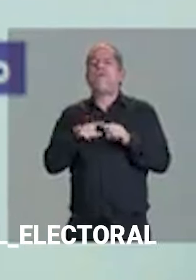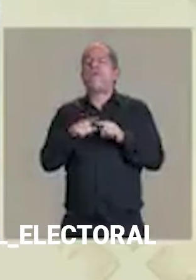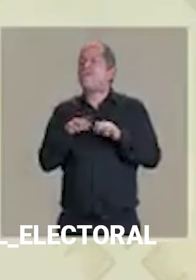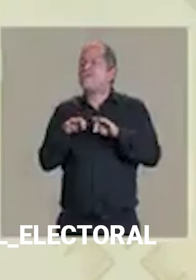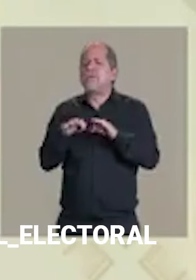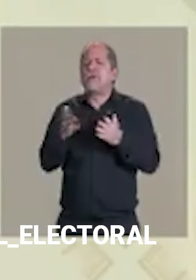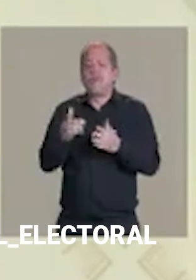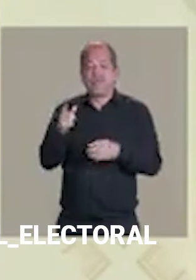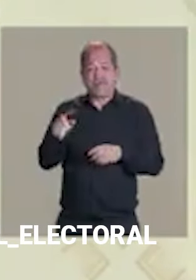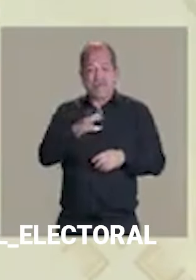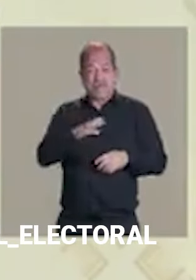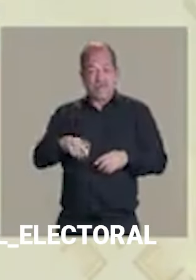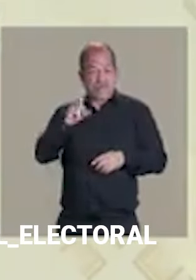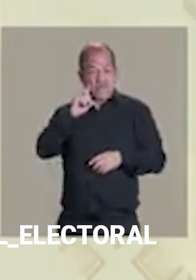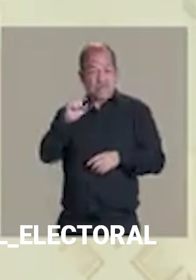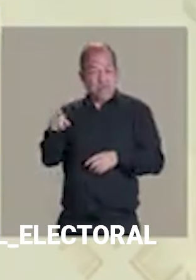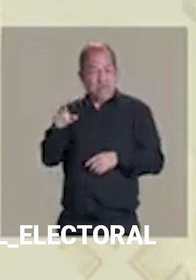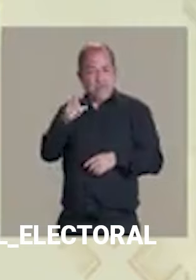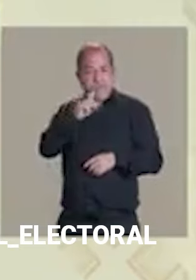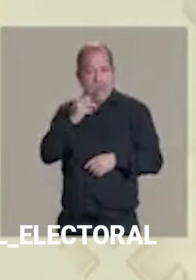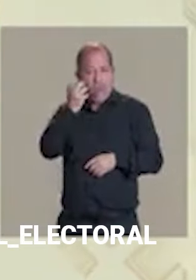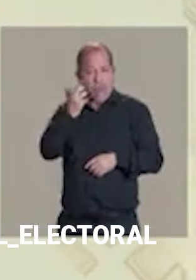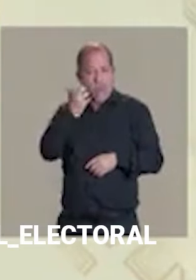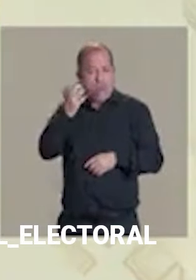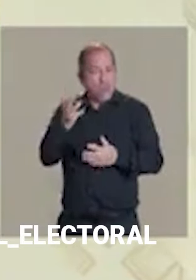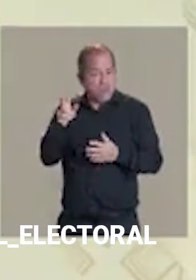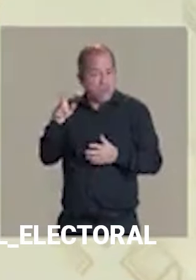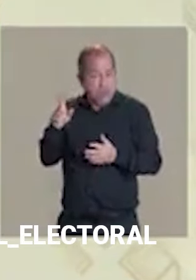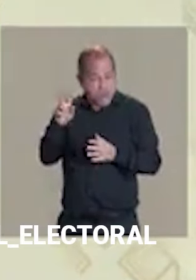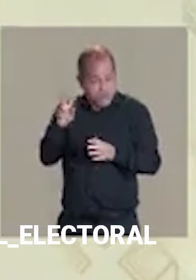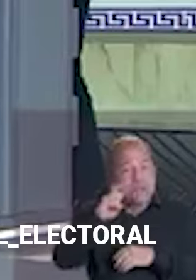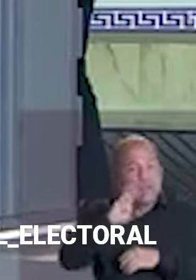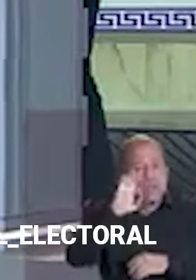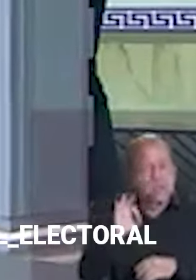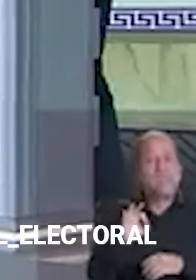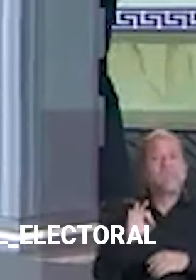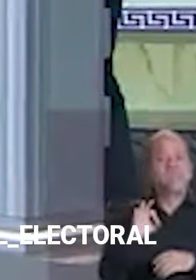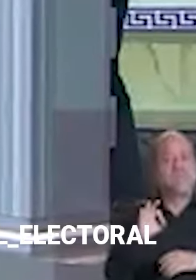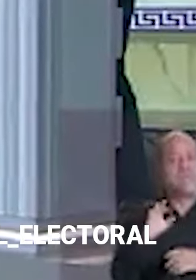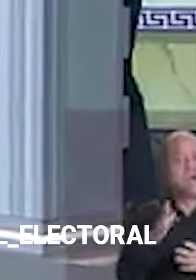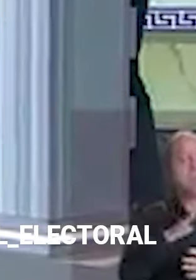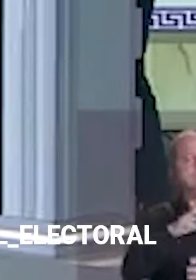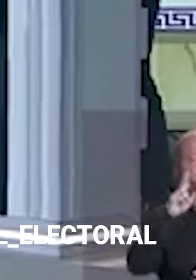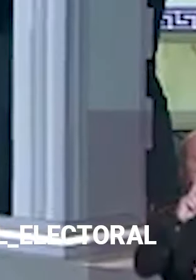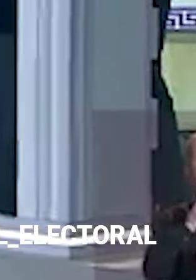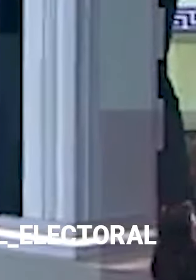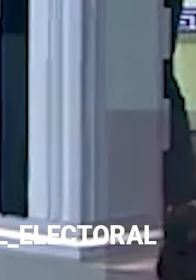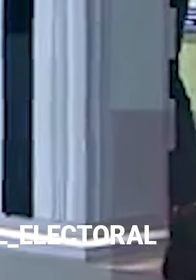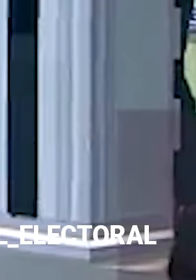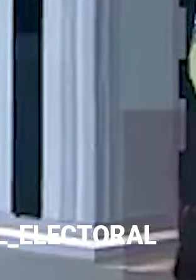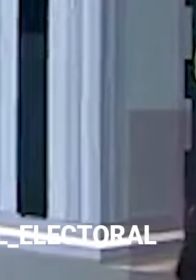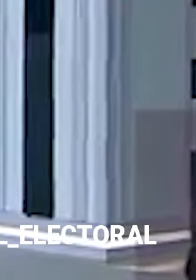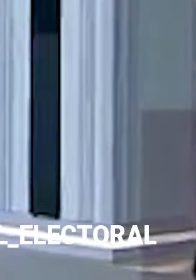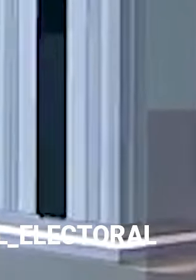Gálvez Ruiz, contra la aspirante presidencial por Morena, Claudia Sheinbaum Pardo, al llamarla narcocandidata durante el